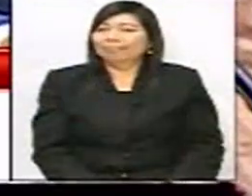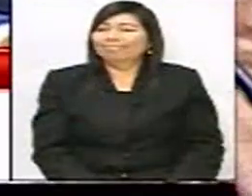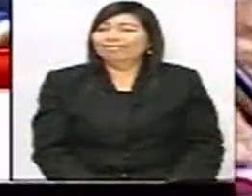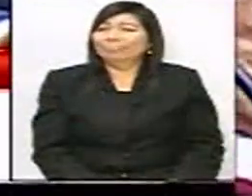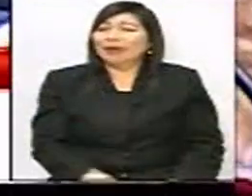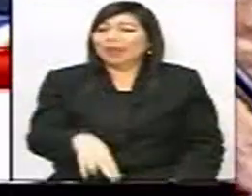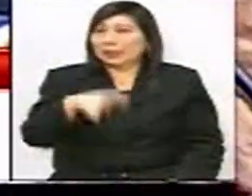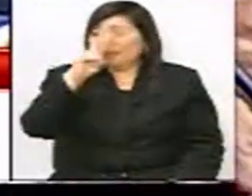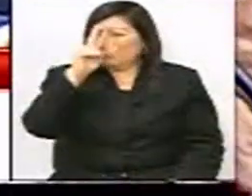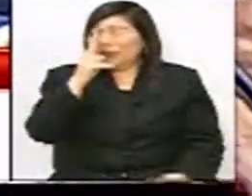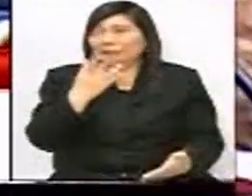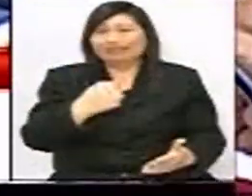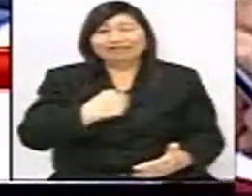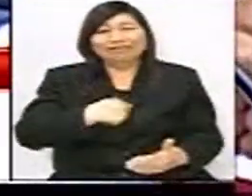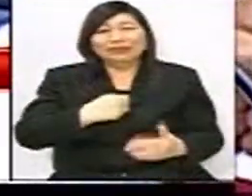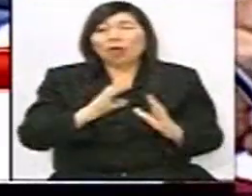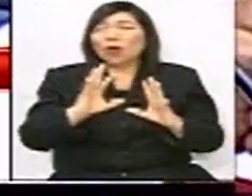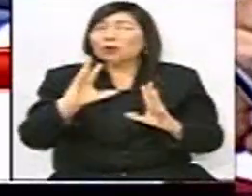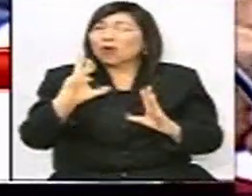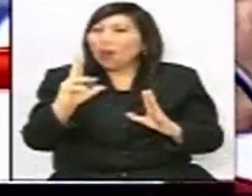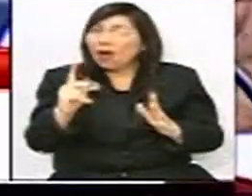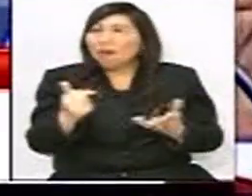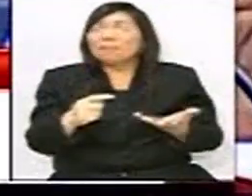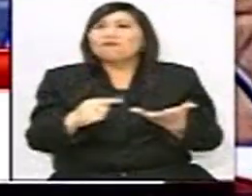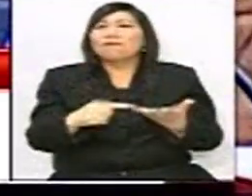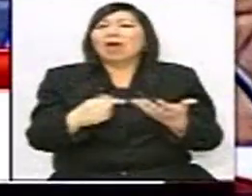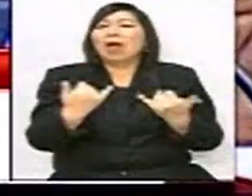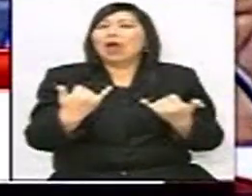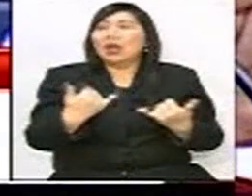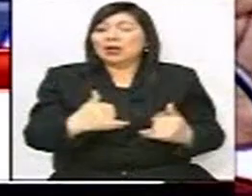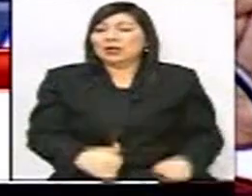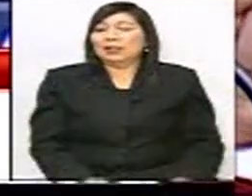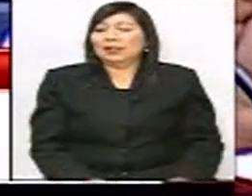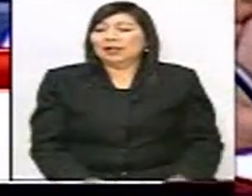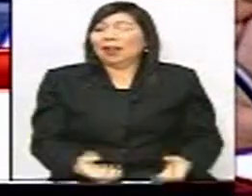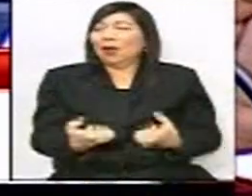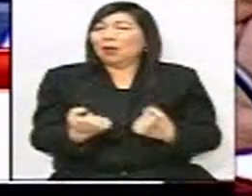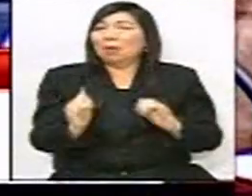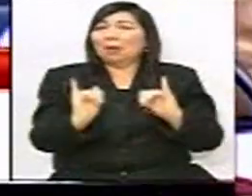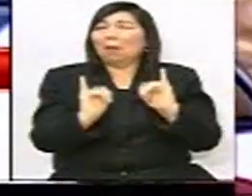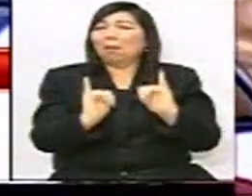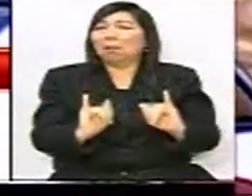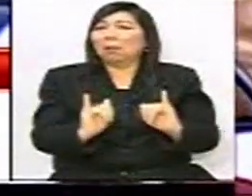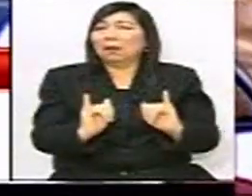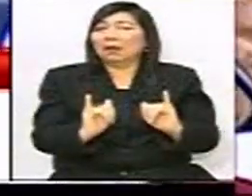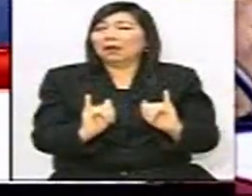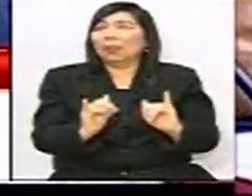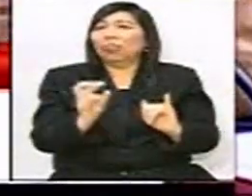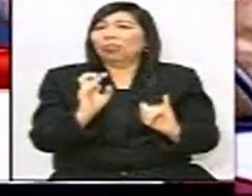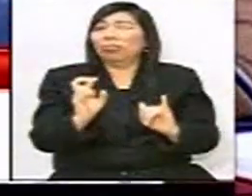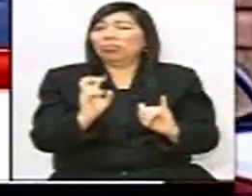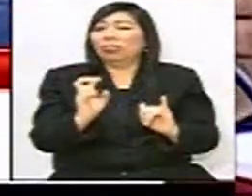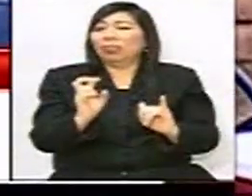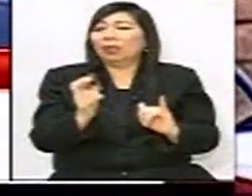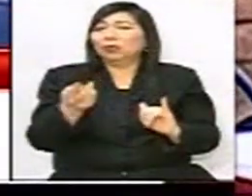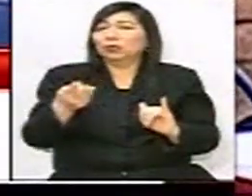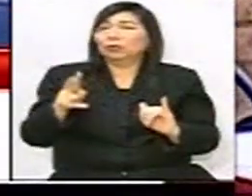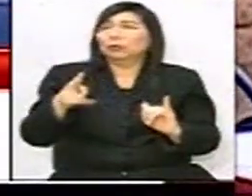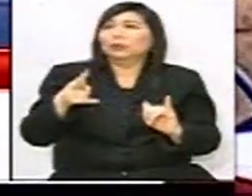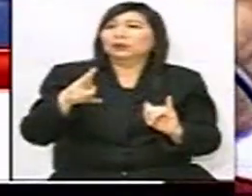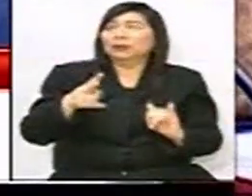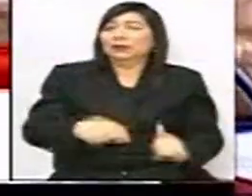cubriendo el país entero en corrupción, y en estos momentos la economía está paralizada, el dólar continuamente sigue